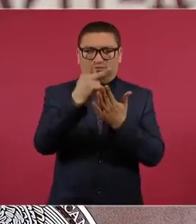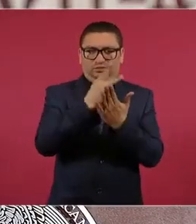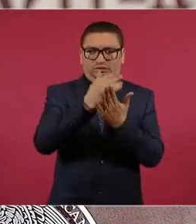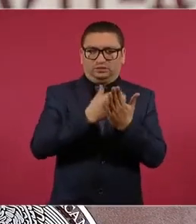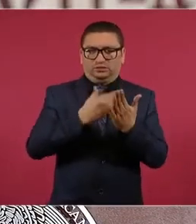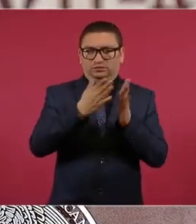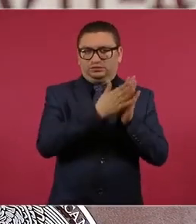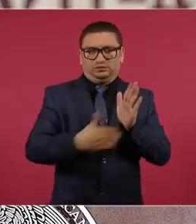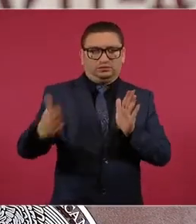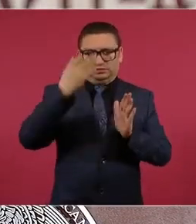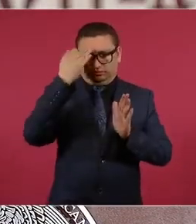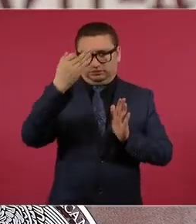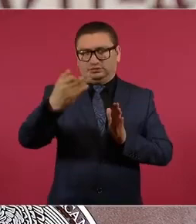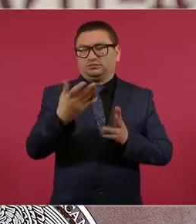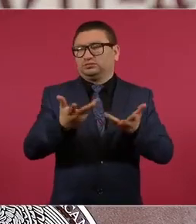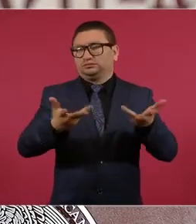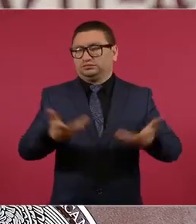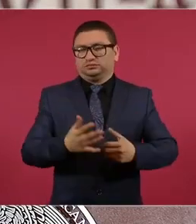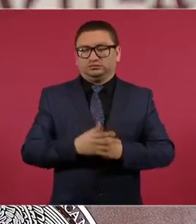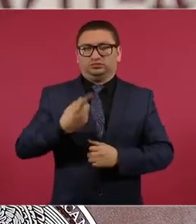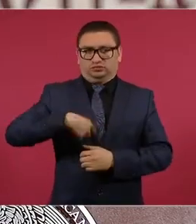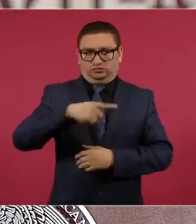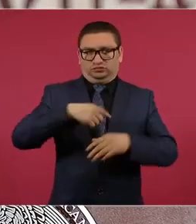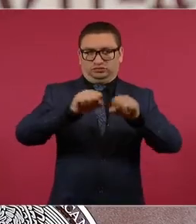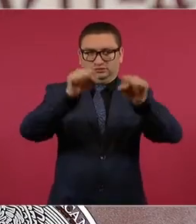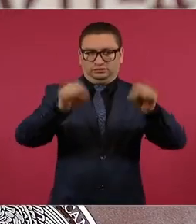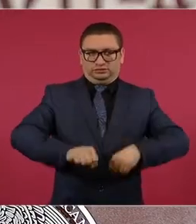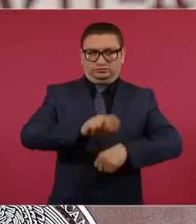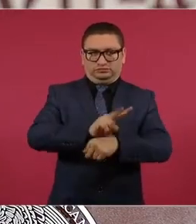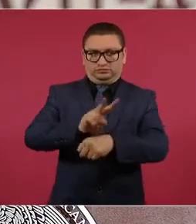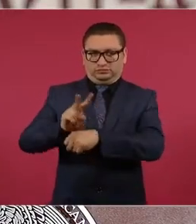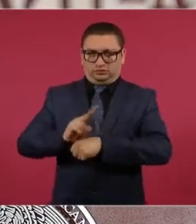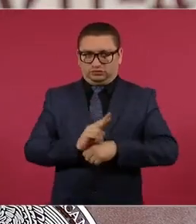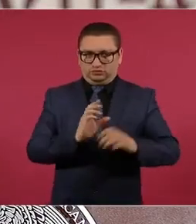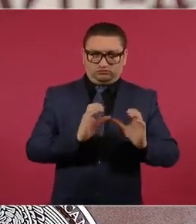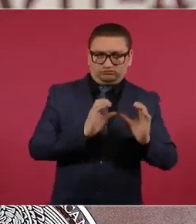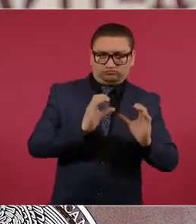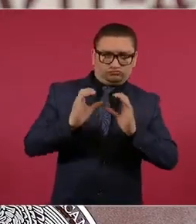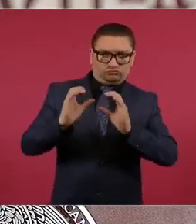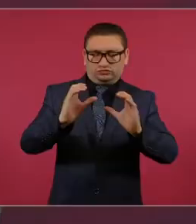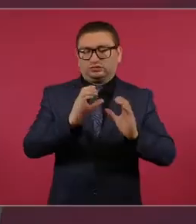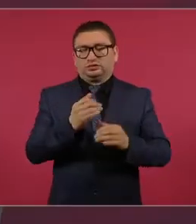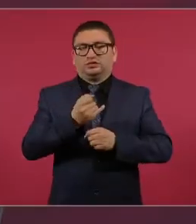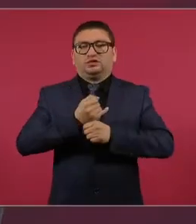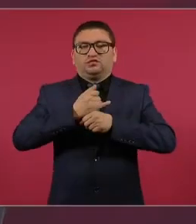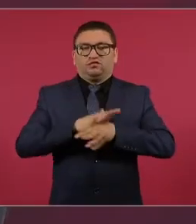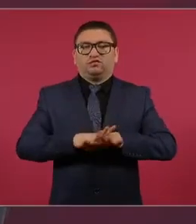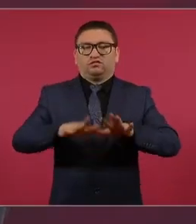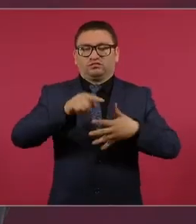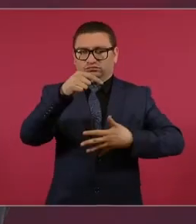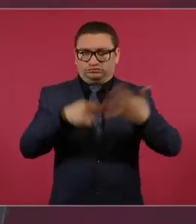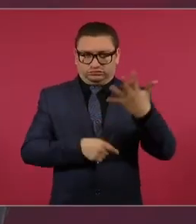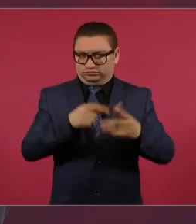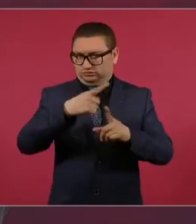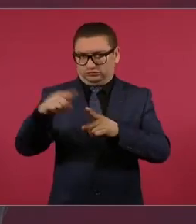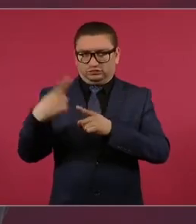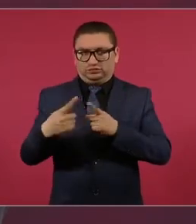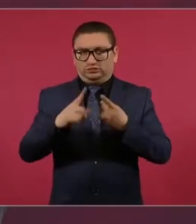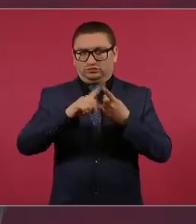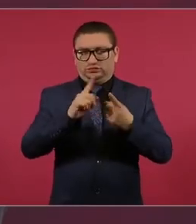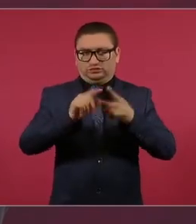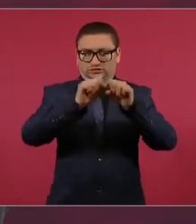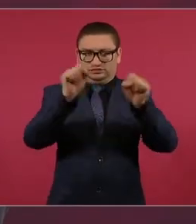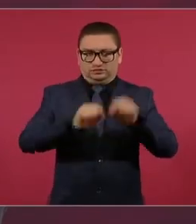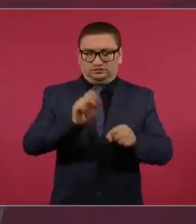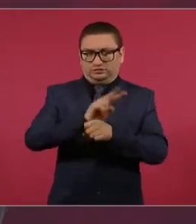largo plazo tenemos un sistema de vigilancia que tiene múltiples fuentes de información una de ellas es el sistema de